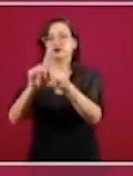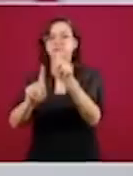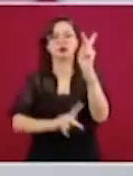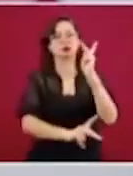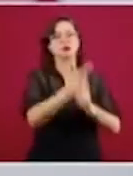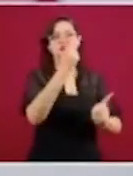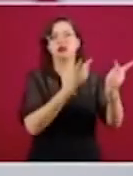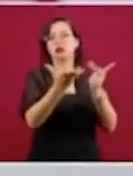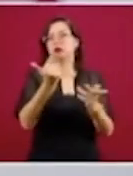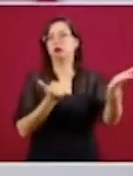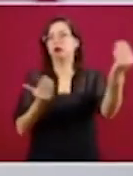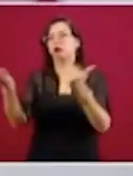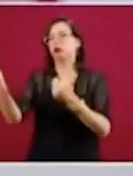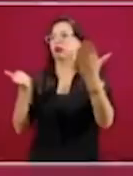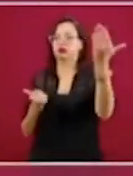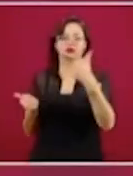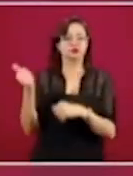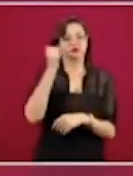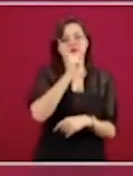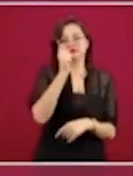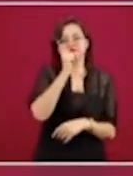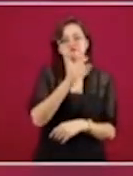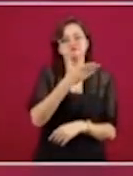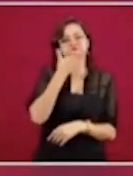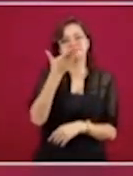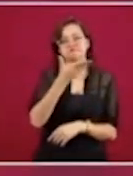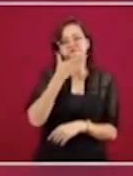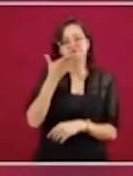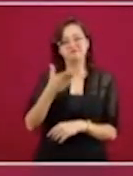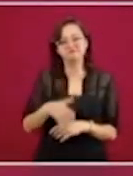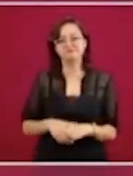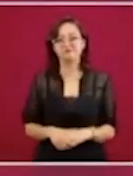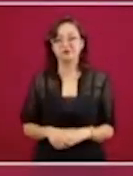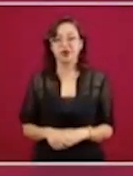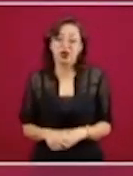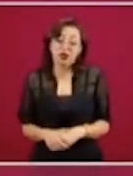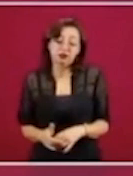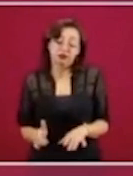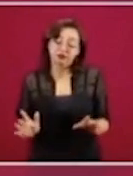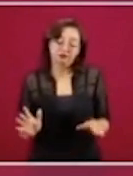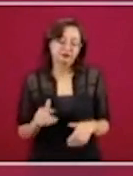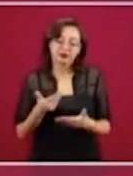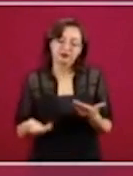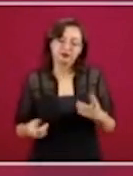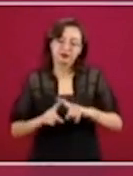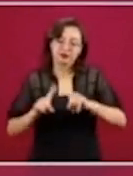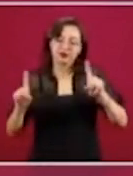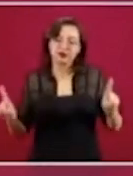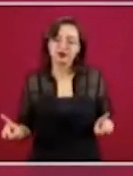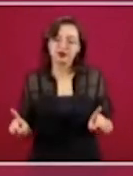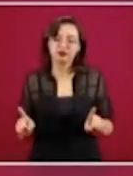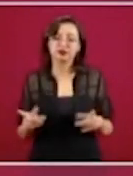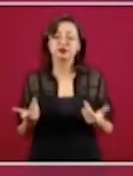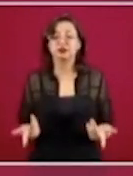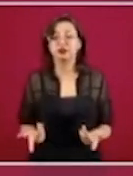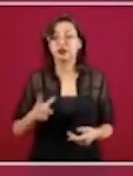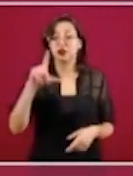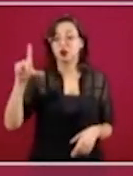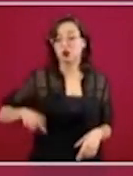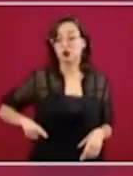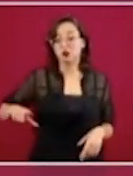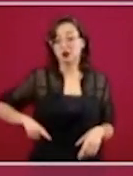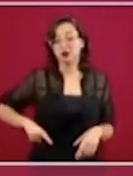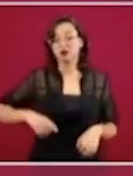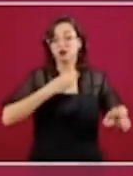aprovecho también para hacerle una recomendación respetuosa a los gobiernos estatales,